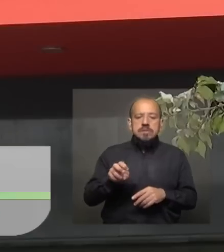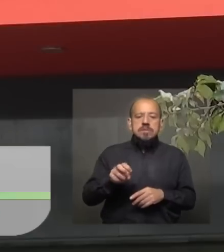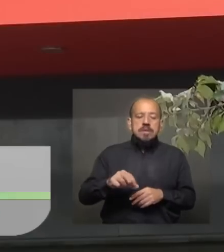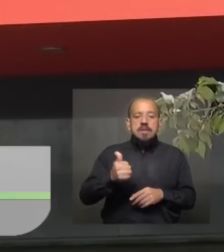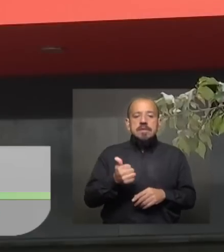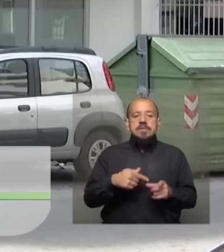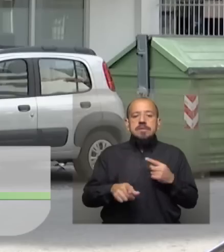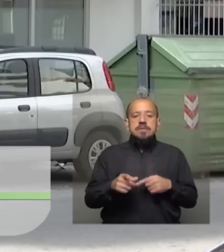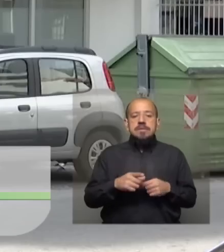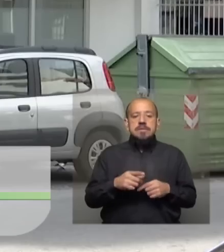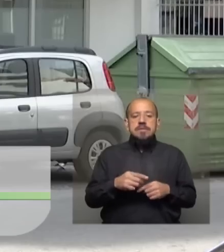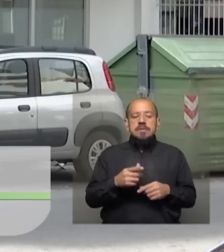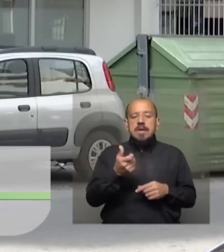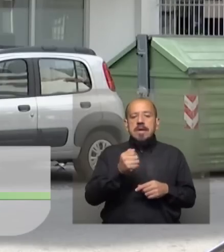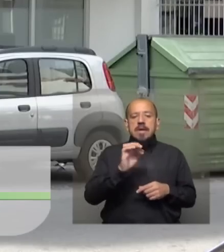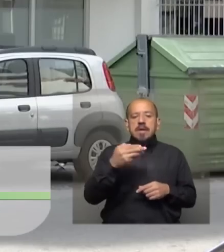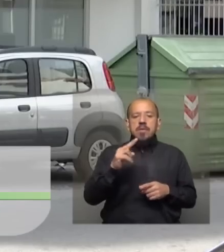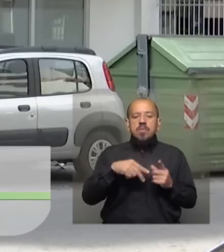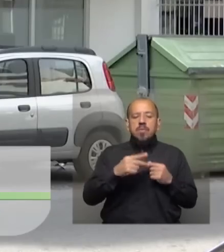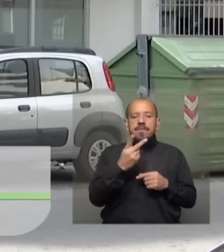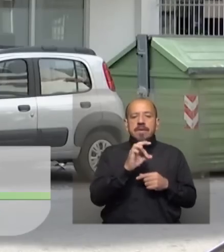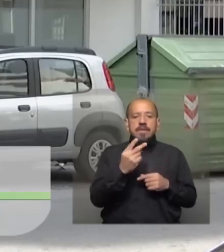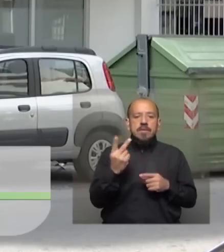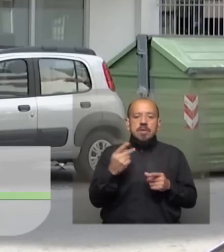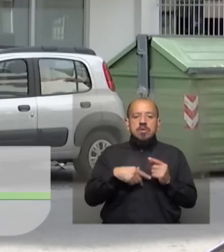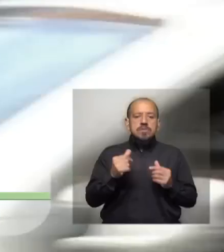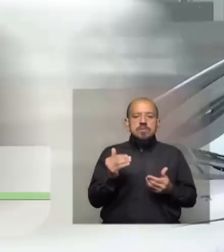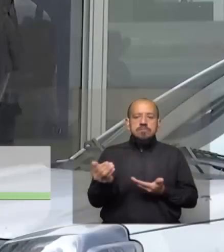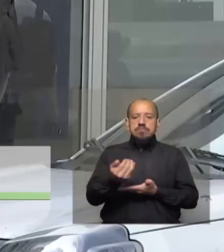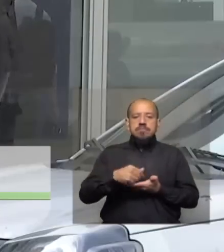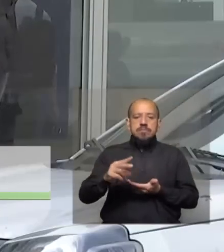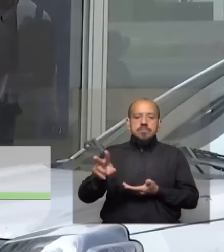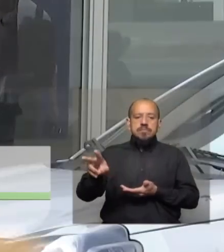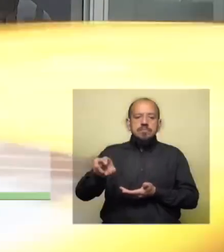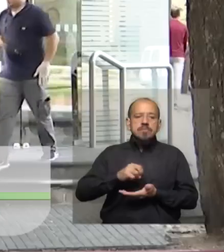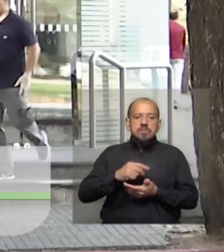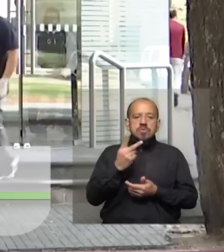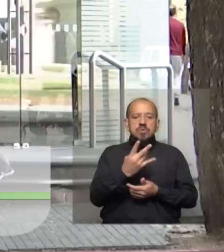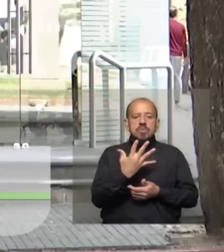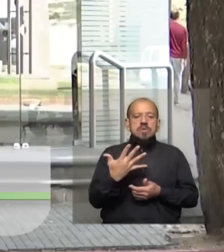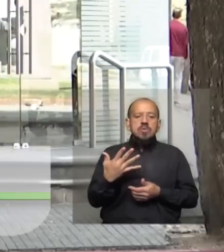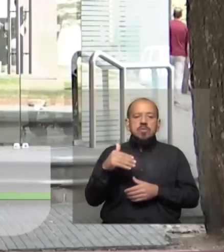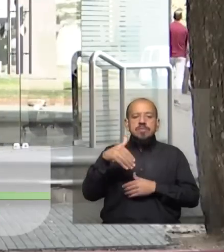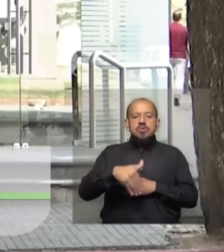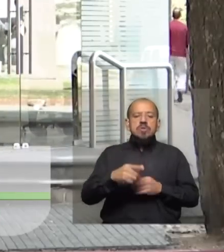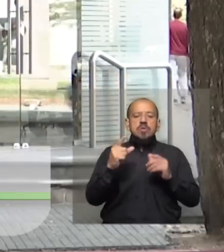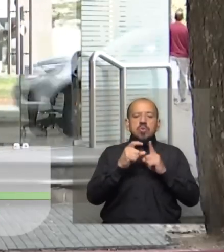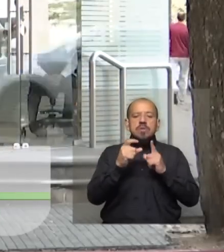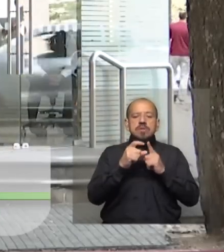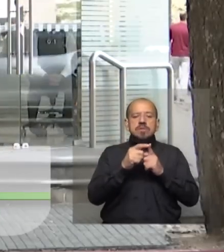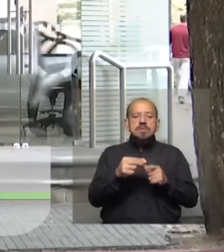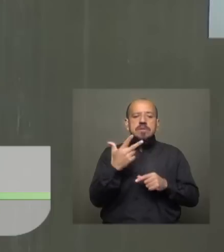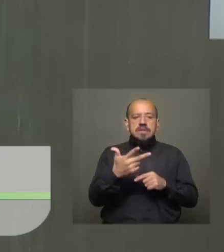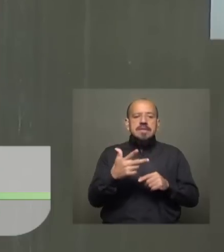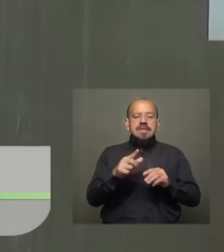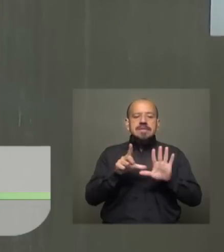récords históricos según informe de en 2022 acumularon ganancias por 245 millones de dólares 37 millones